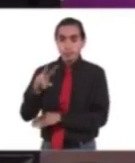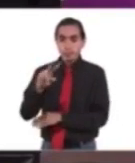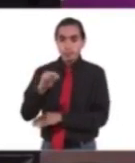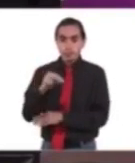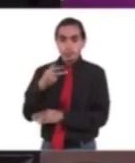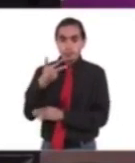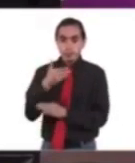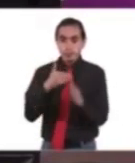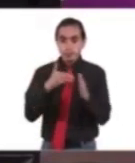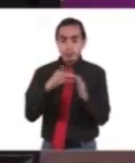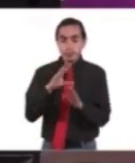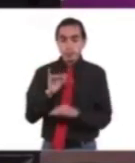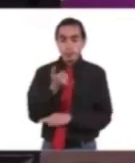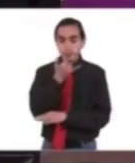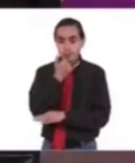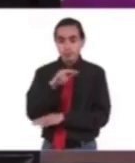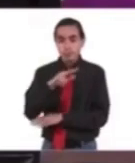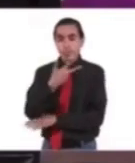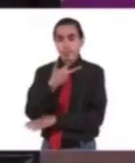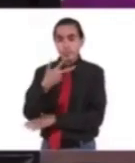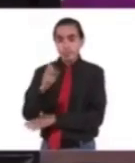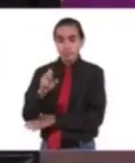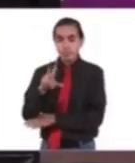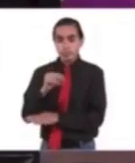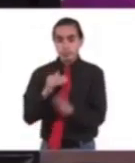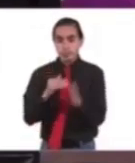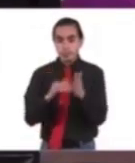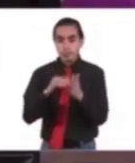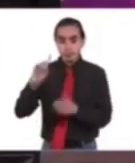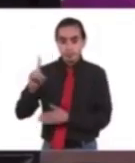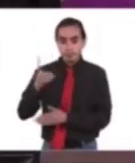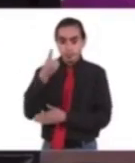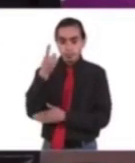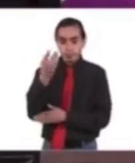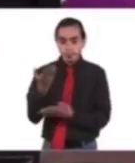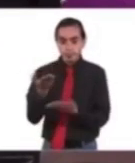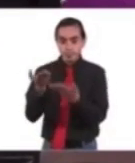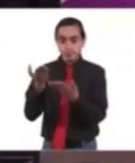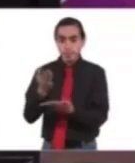Una decisión extraordinaria. El presidente López Obrador.